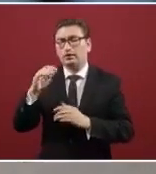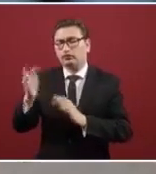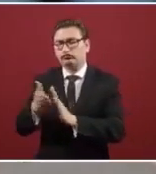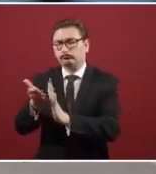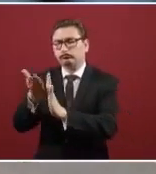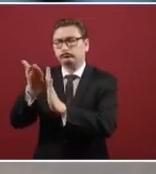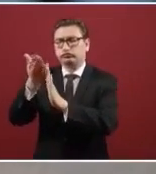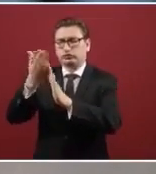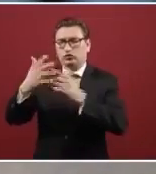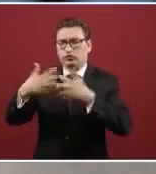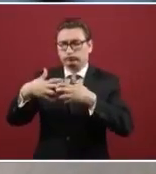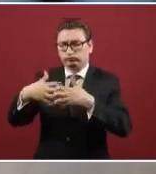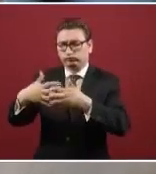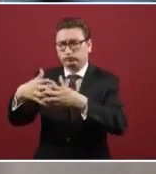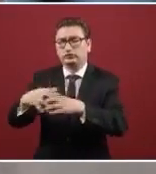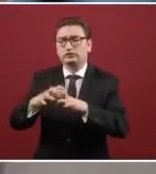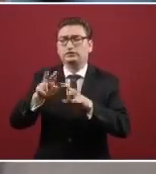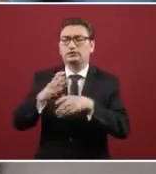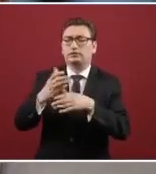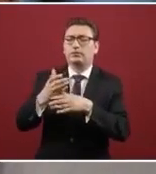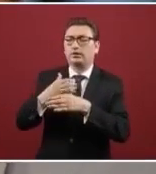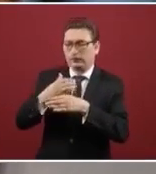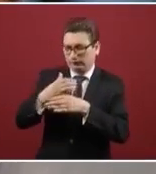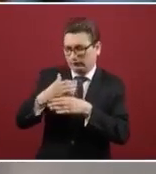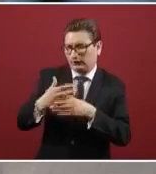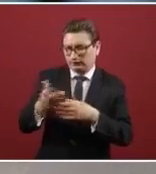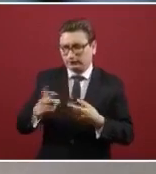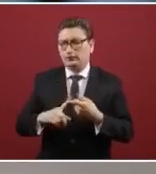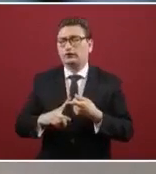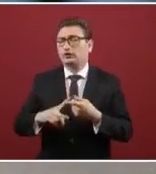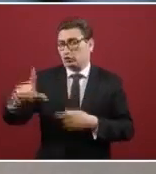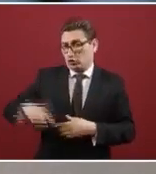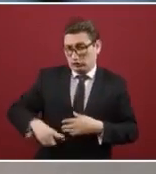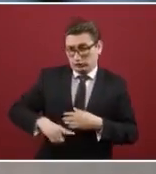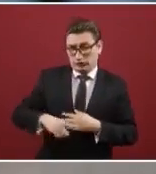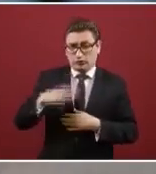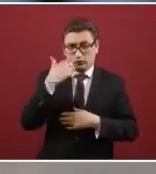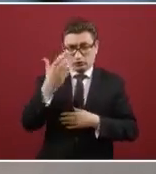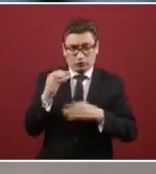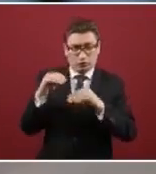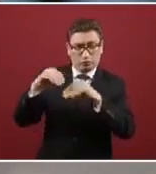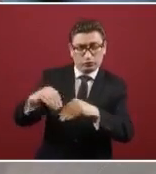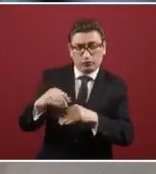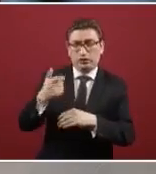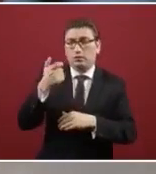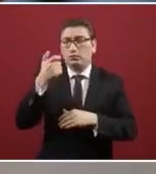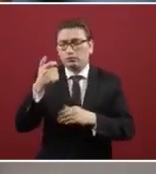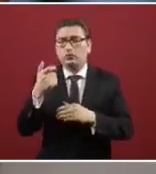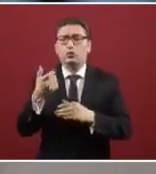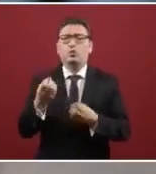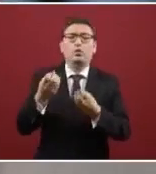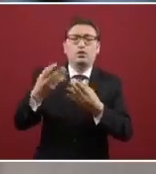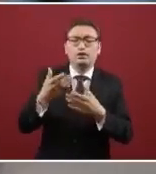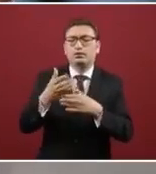planta de procesamiento de café, ya que si tiene el gobierno también pensado establecer ahí unos precios de garantía para el café,